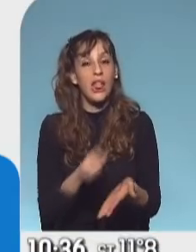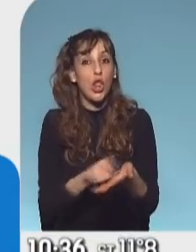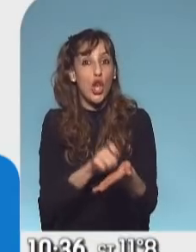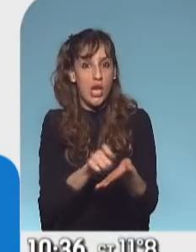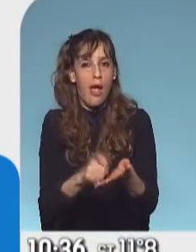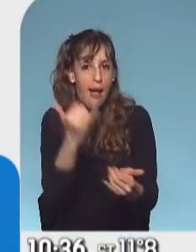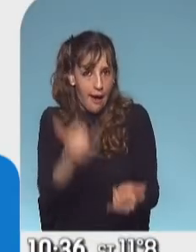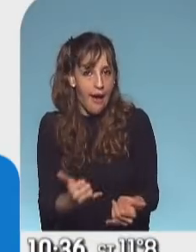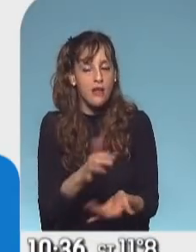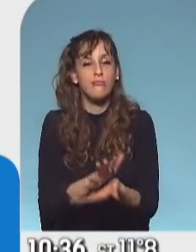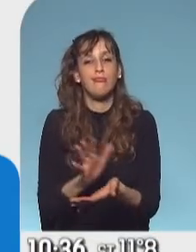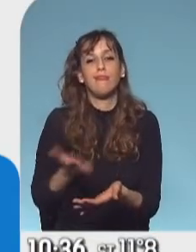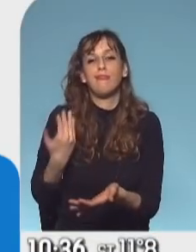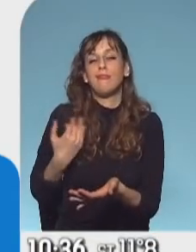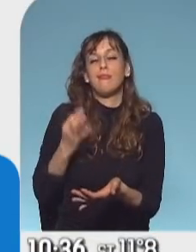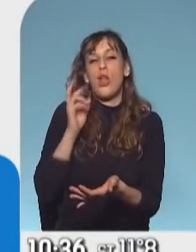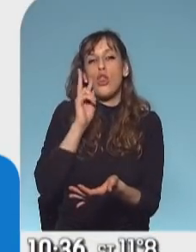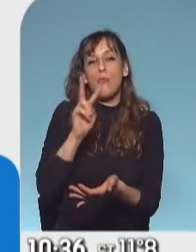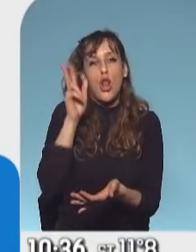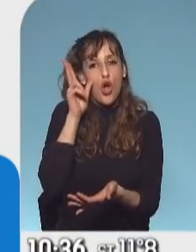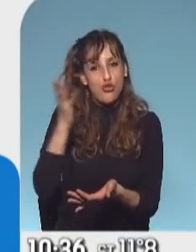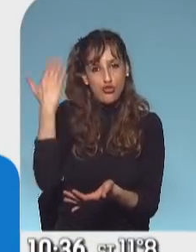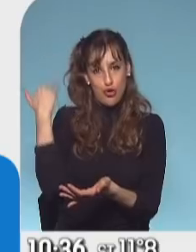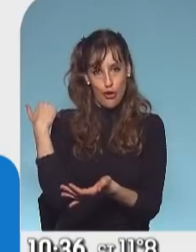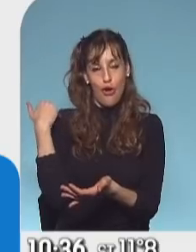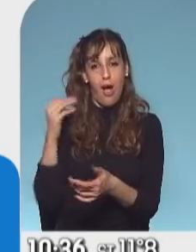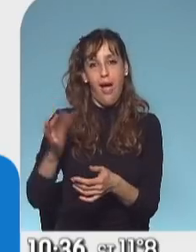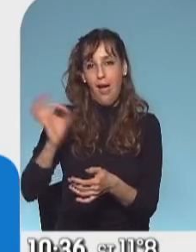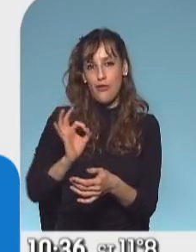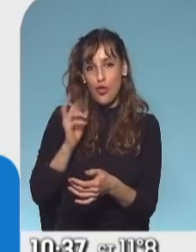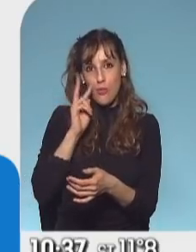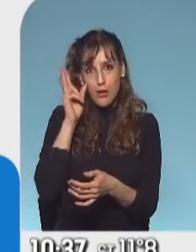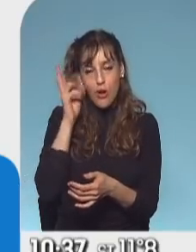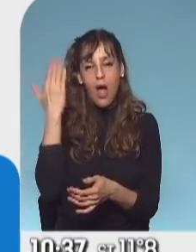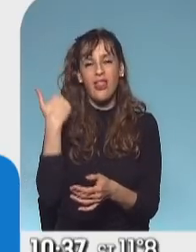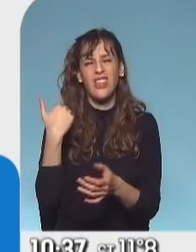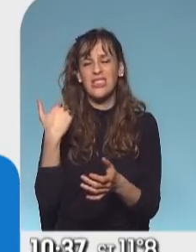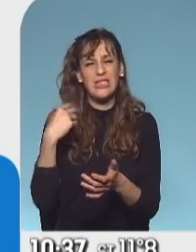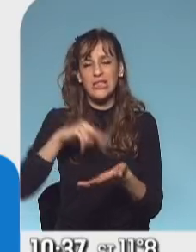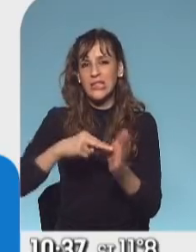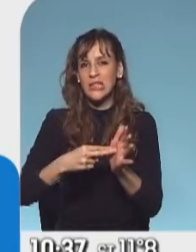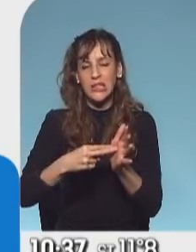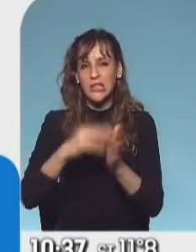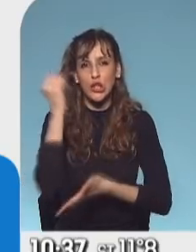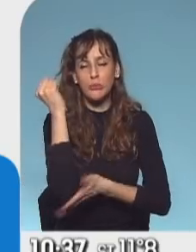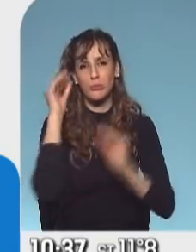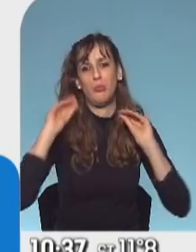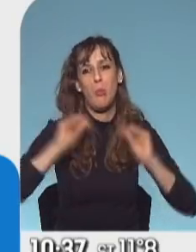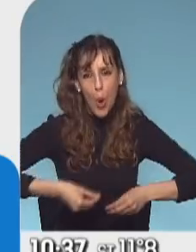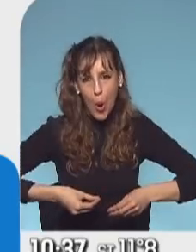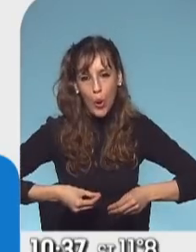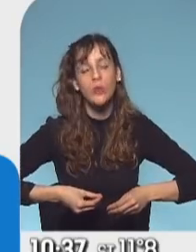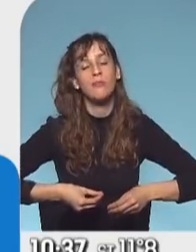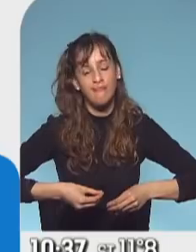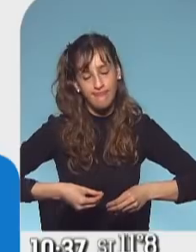crisis del año 2008, cuando la burbuja hipotecaria explotó, era eso. Era